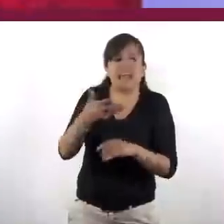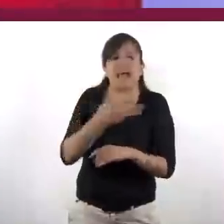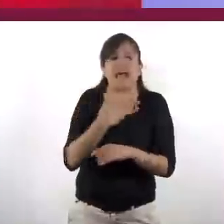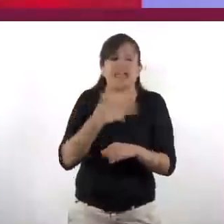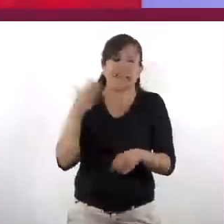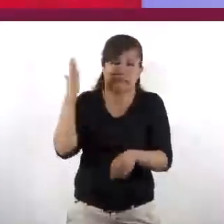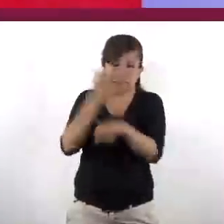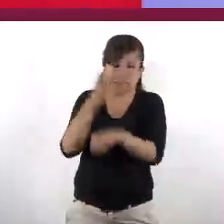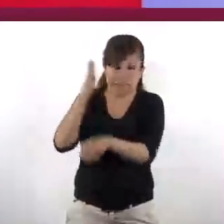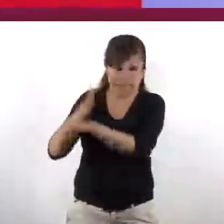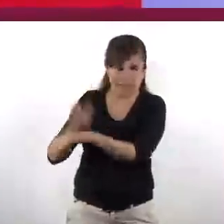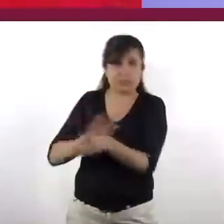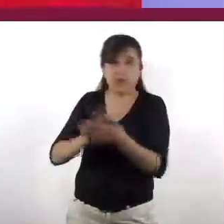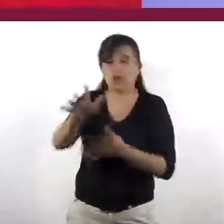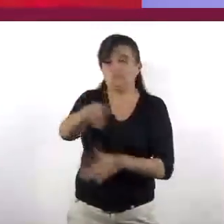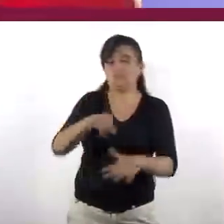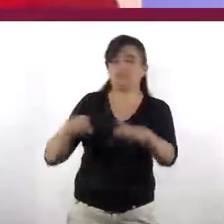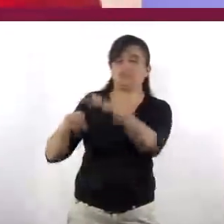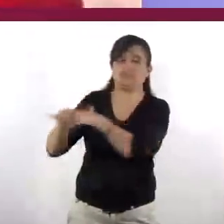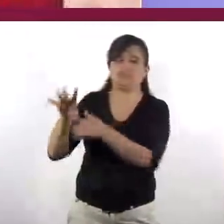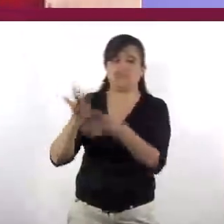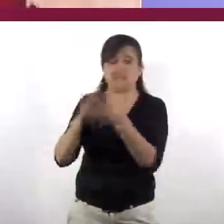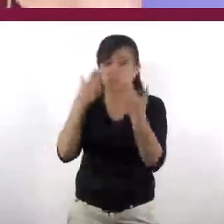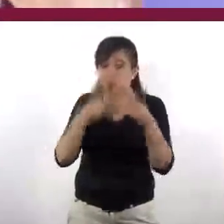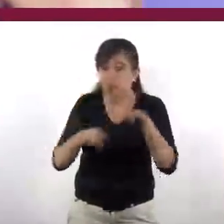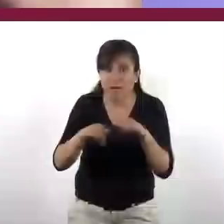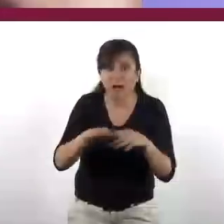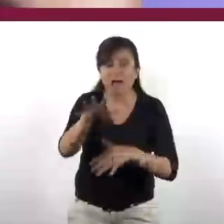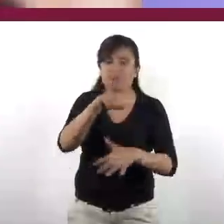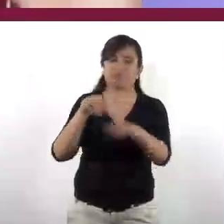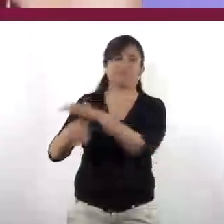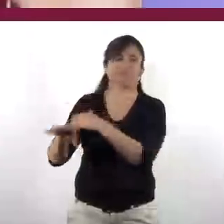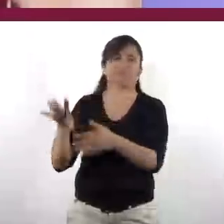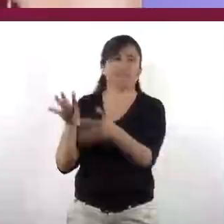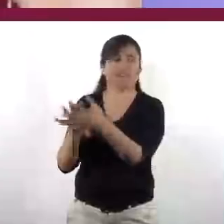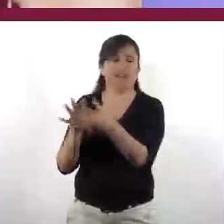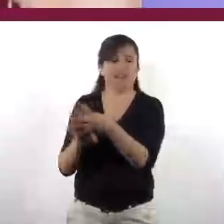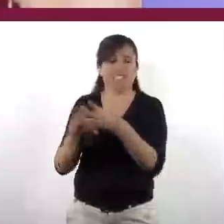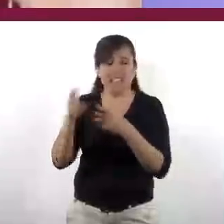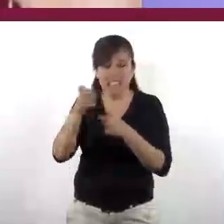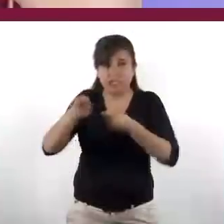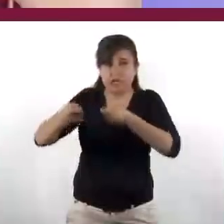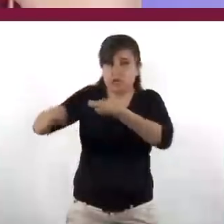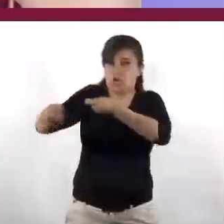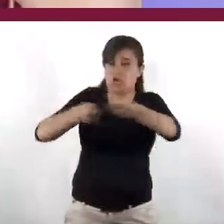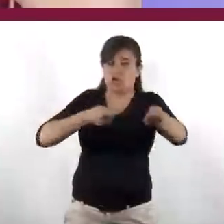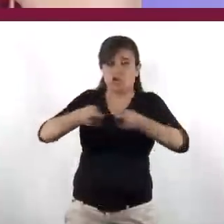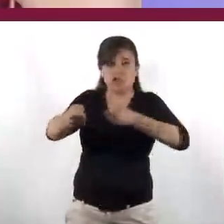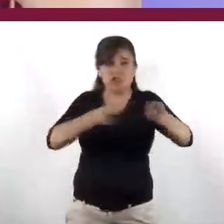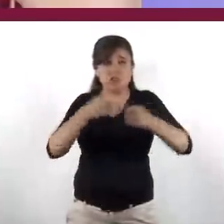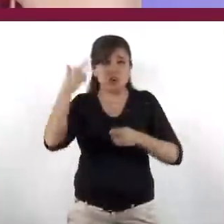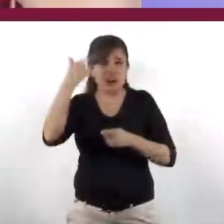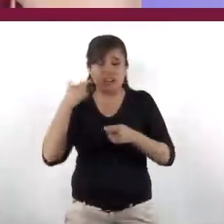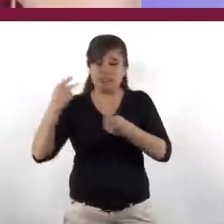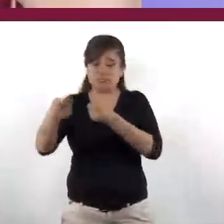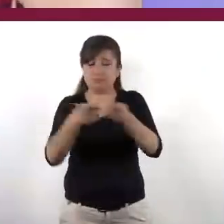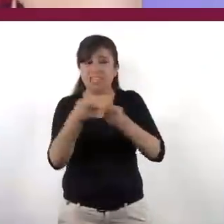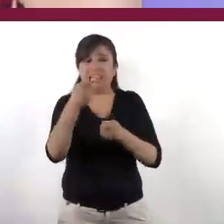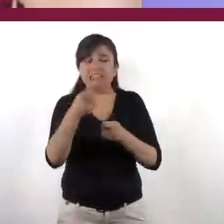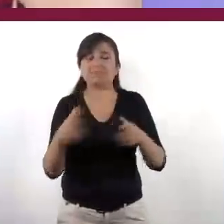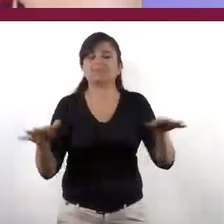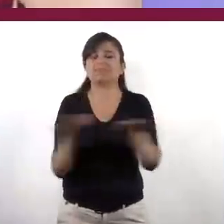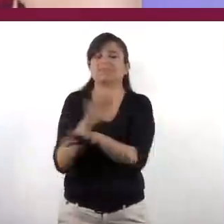un castigo y la pena va a ser la cárcel, la obra pública. En fin, esta serie de medidas de control de la población va a abarcar un amplio espectro.